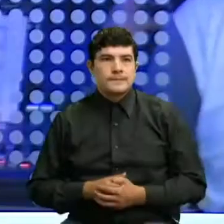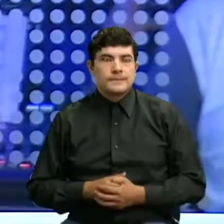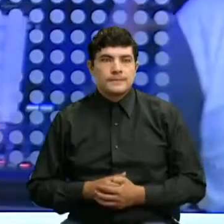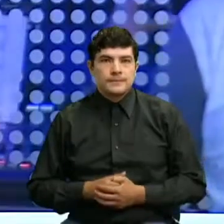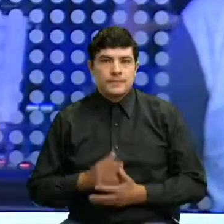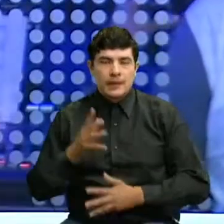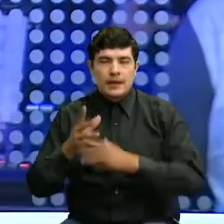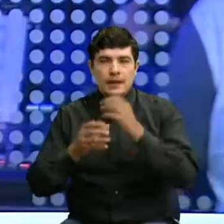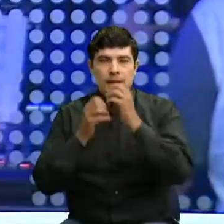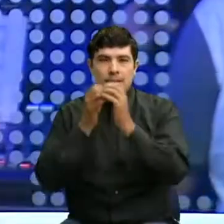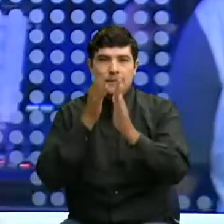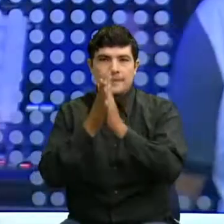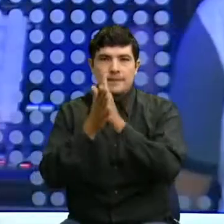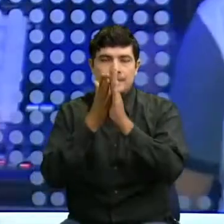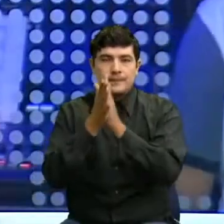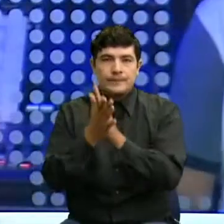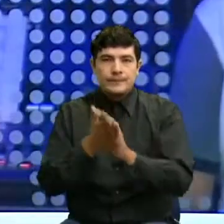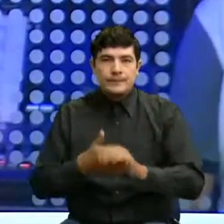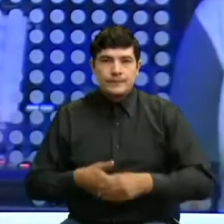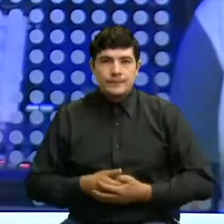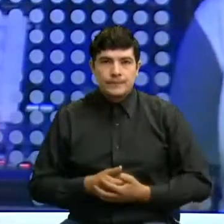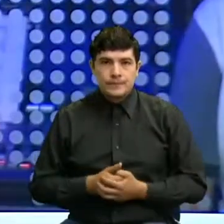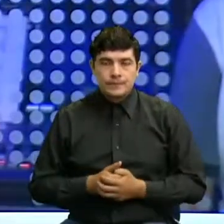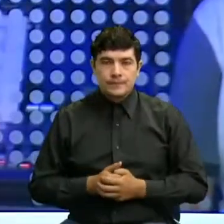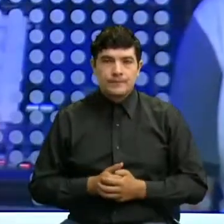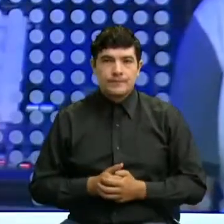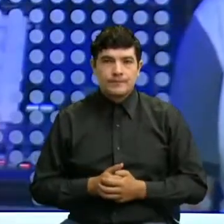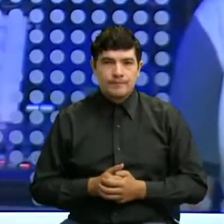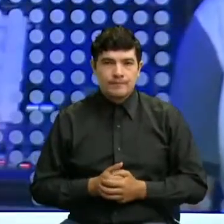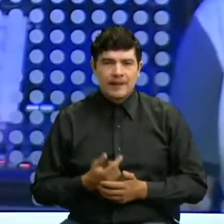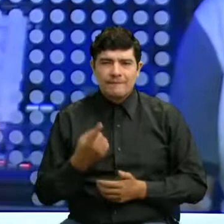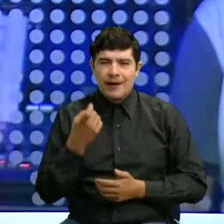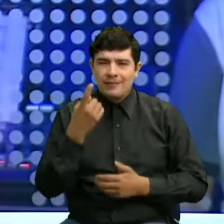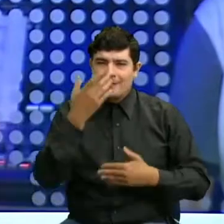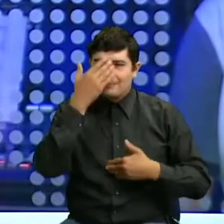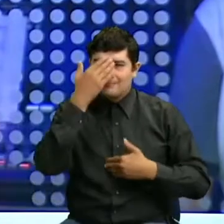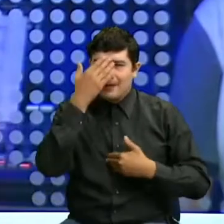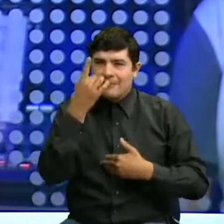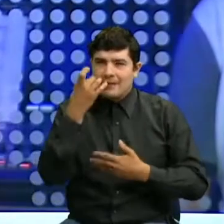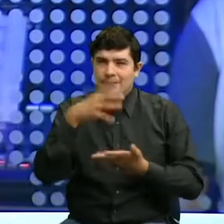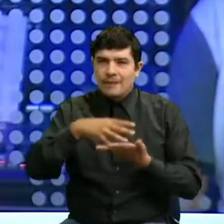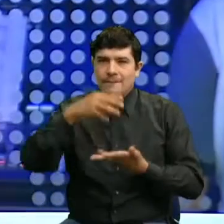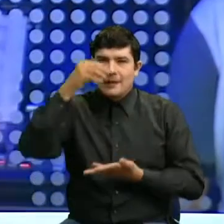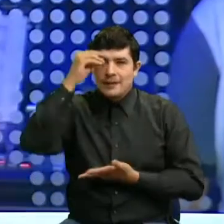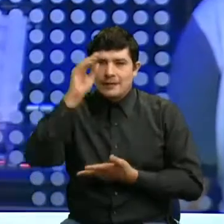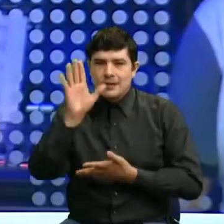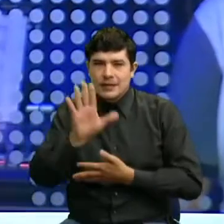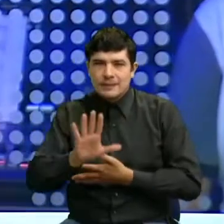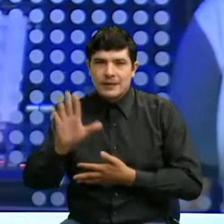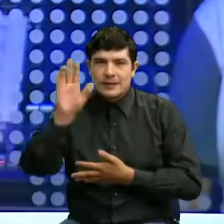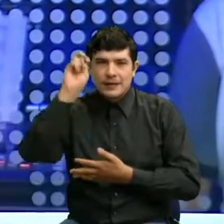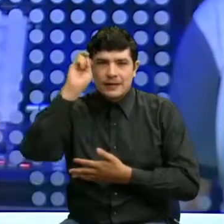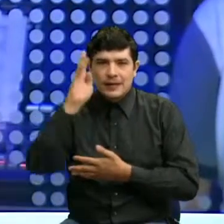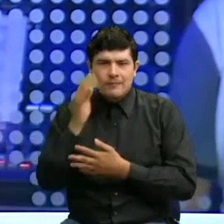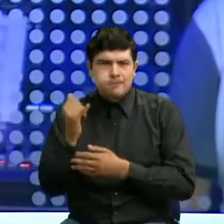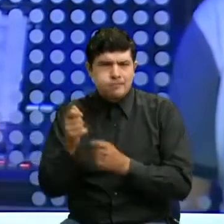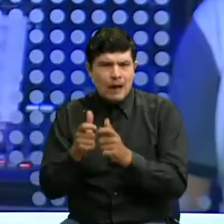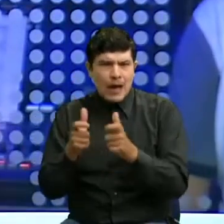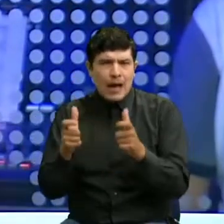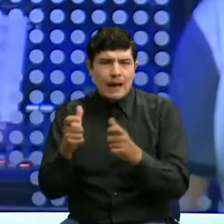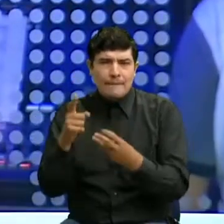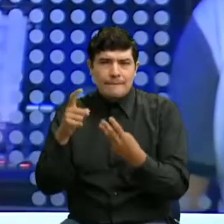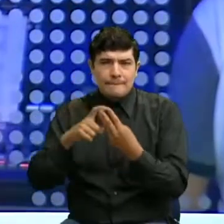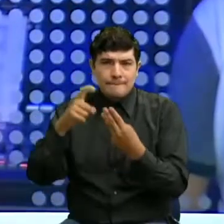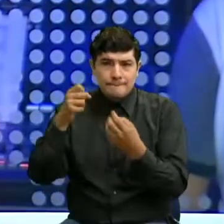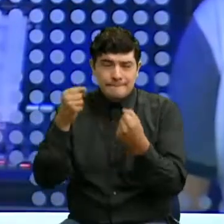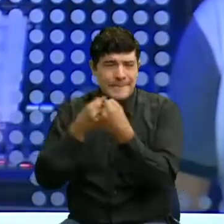Avanzamos con más noticias y lamentablemente no aprendemos. En la capital del norte de Santander va en aumento los accidentes de tránsito. Las